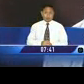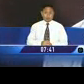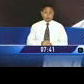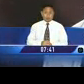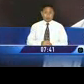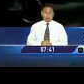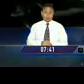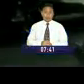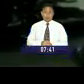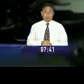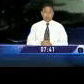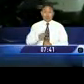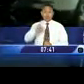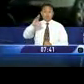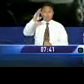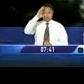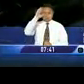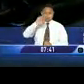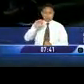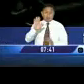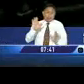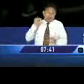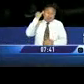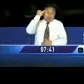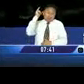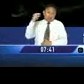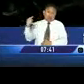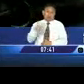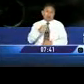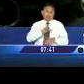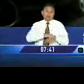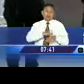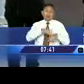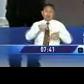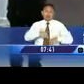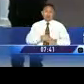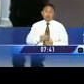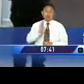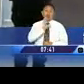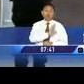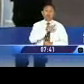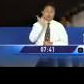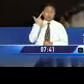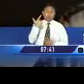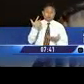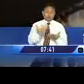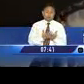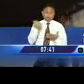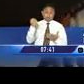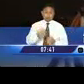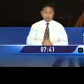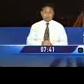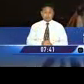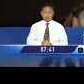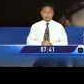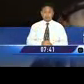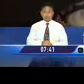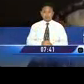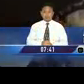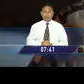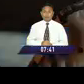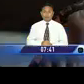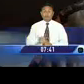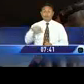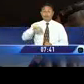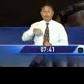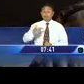mi sobrino. La policía tiene como hipótesis de este hecho el robo de las armas de dotación. Obtener un arma de fuego